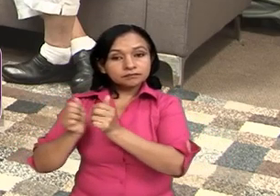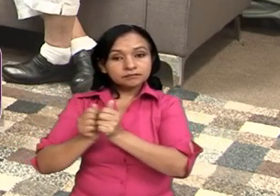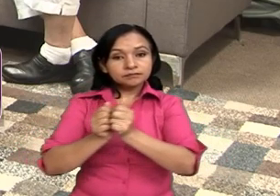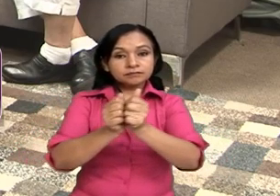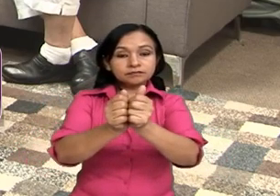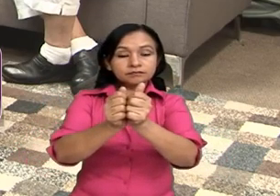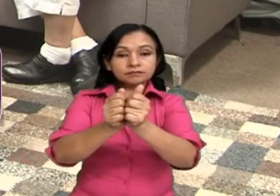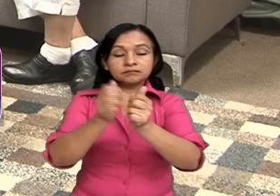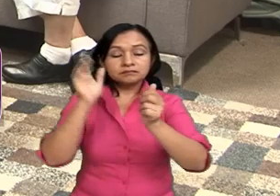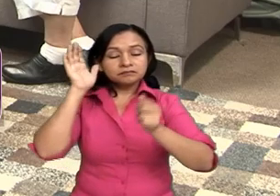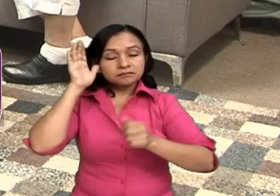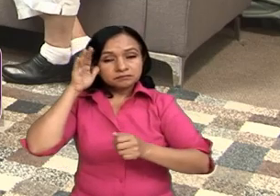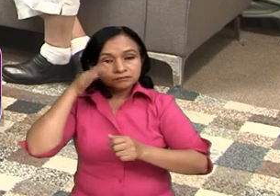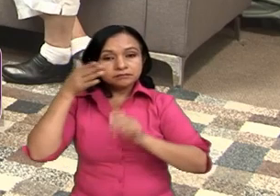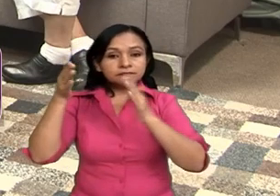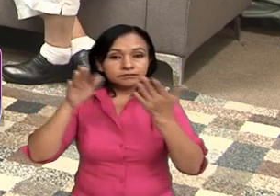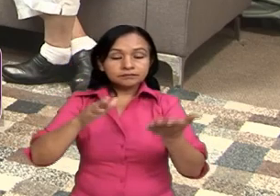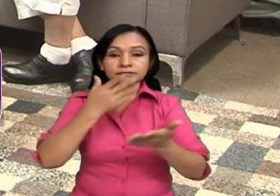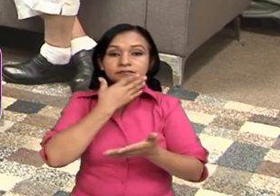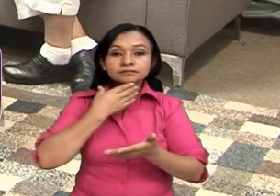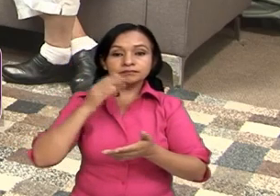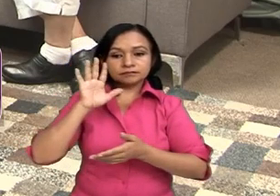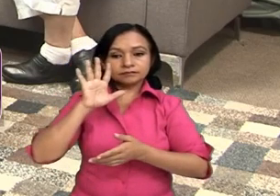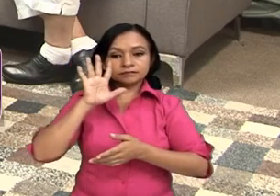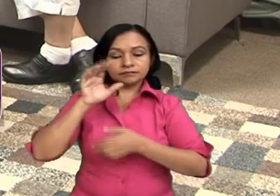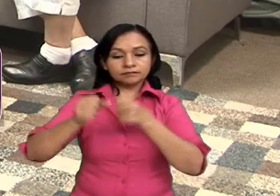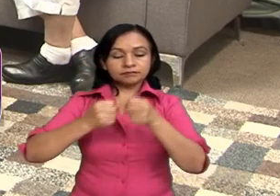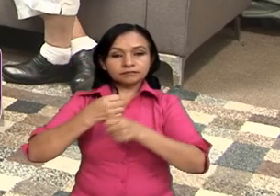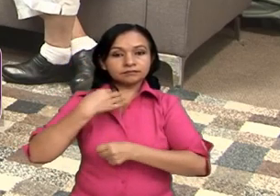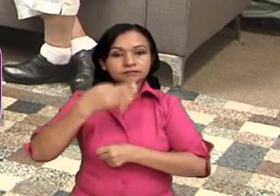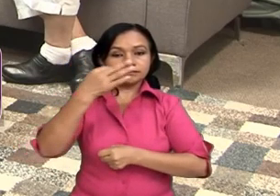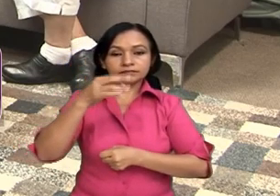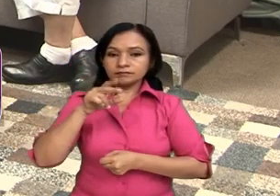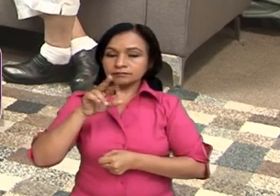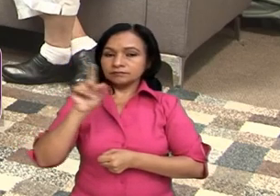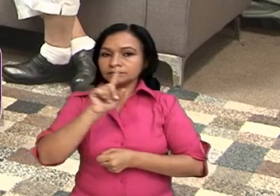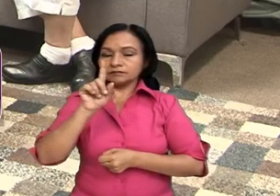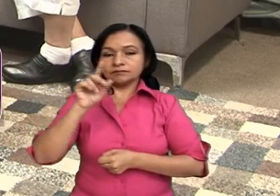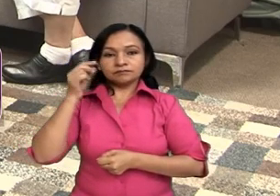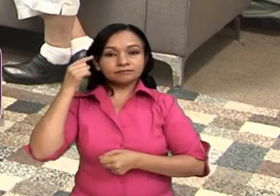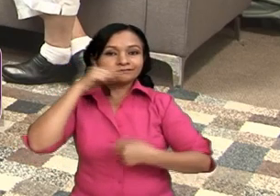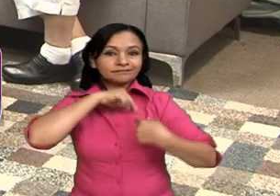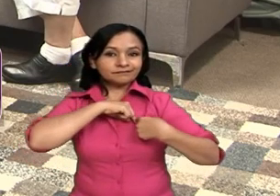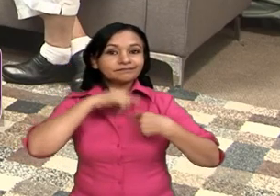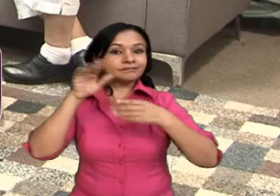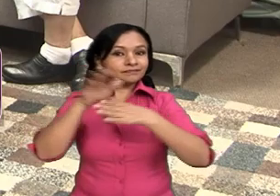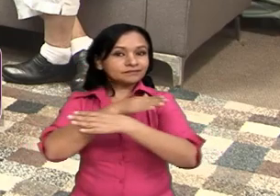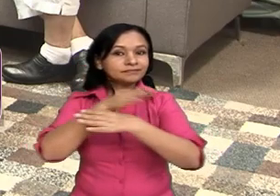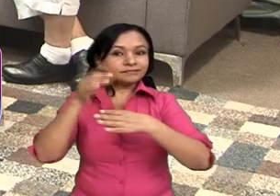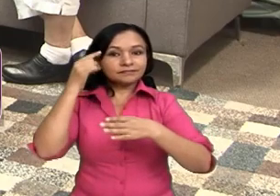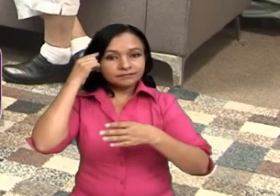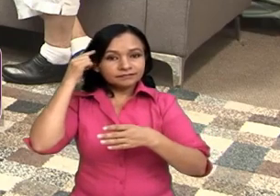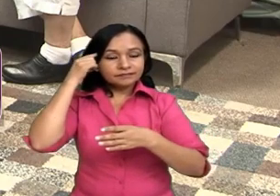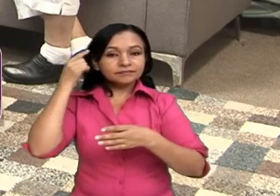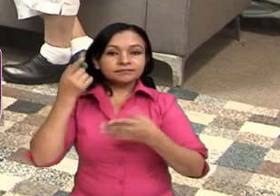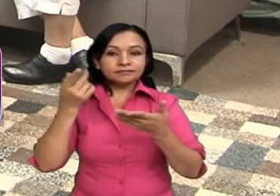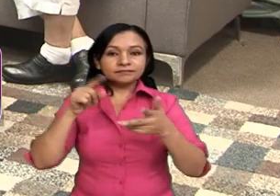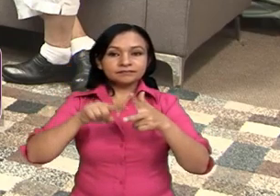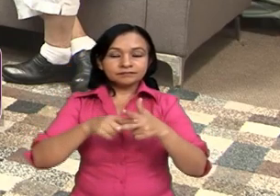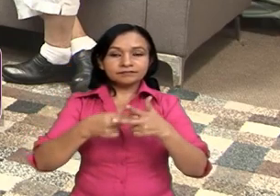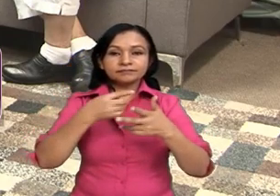un momento de desgracia. Ese joven en 5 años no va a ser el mismo joven. Exacto, una conciencia social diferente, y también a partir de eso,